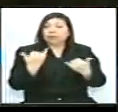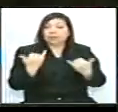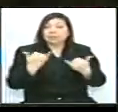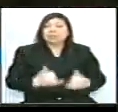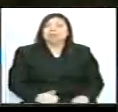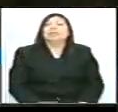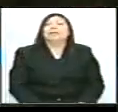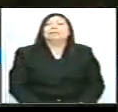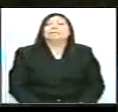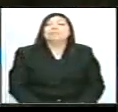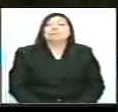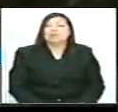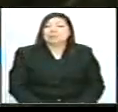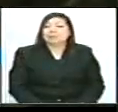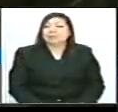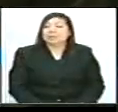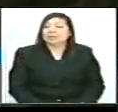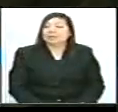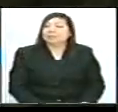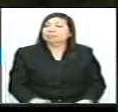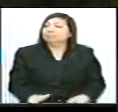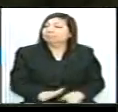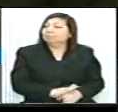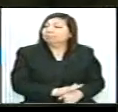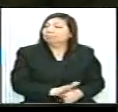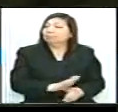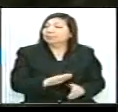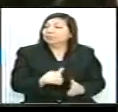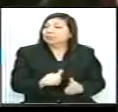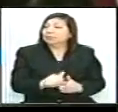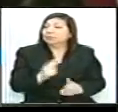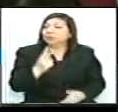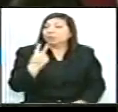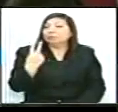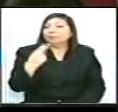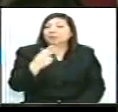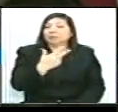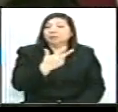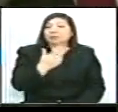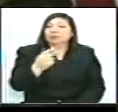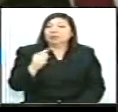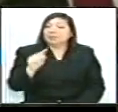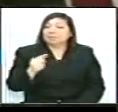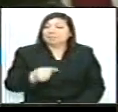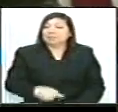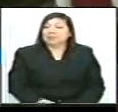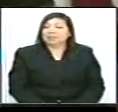ellas, con una extensión total de 2.300.000.